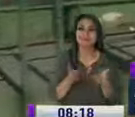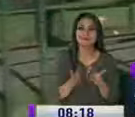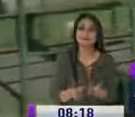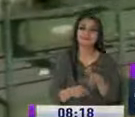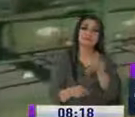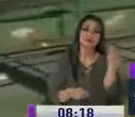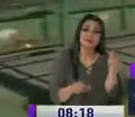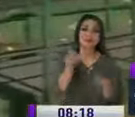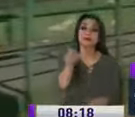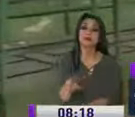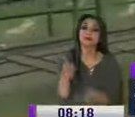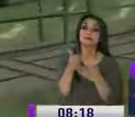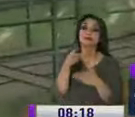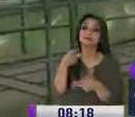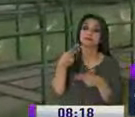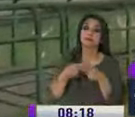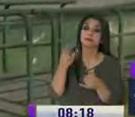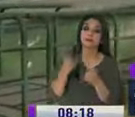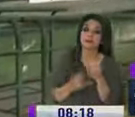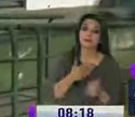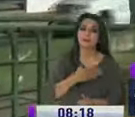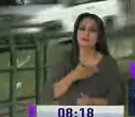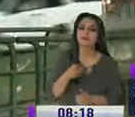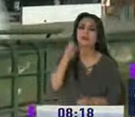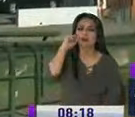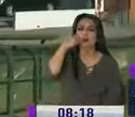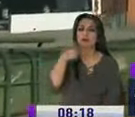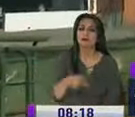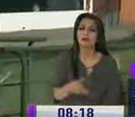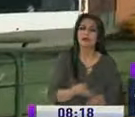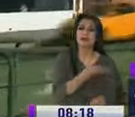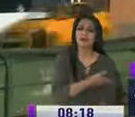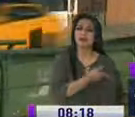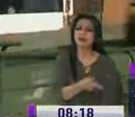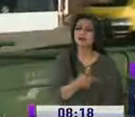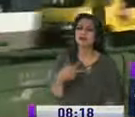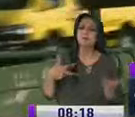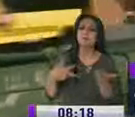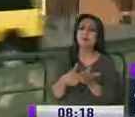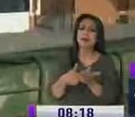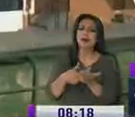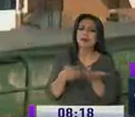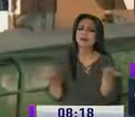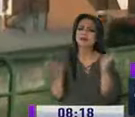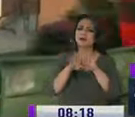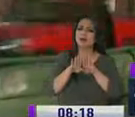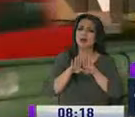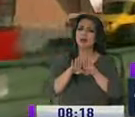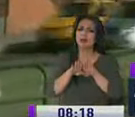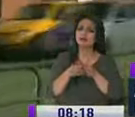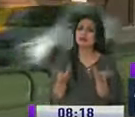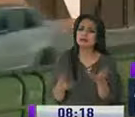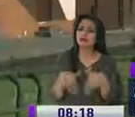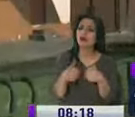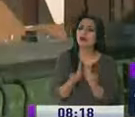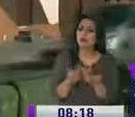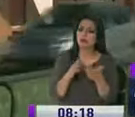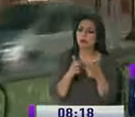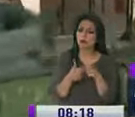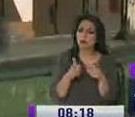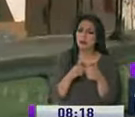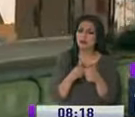otra moradora, ayúdame con su nombre y apellido. Y recuérdenos, ¿cómo les ha afectado que no hayan ya pues estas paradas que han servido